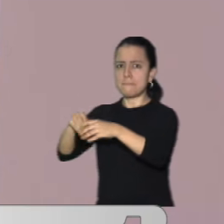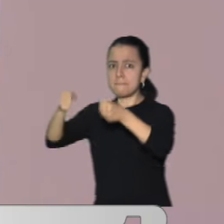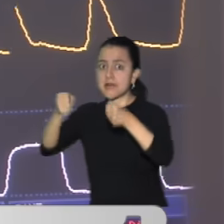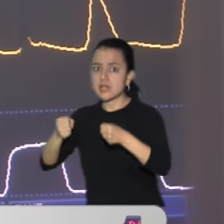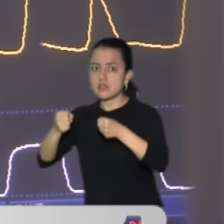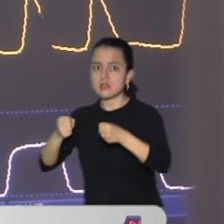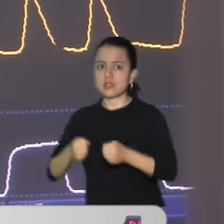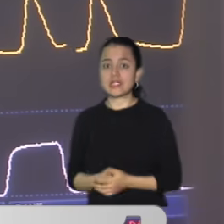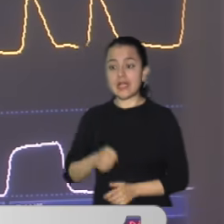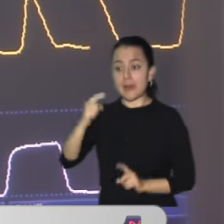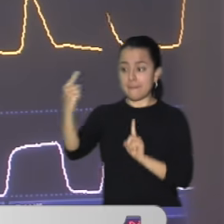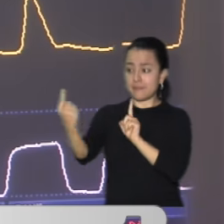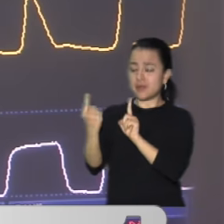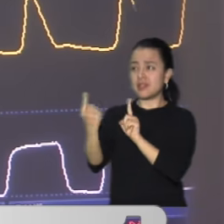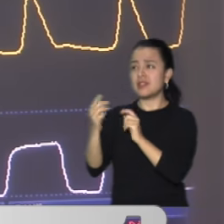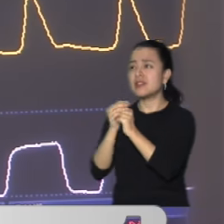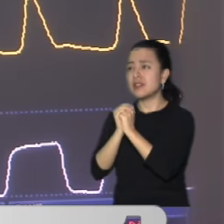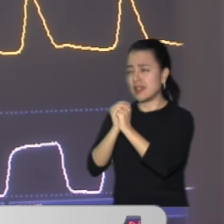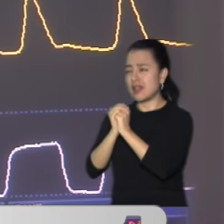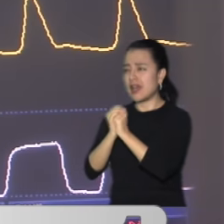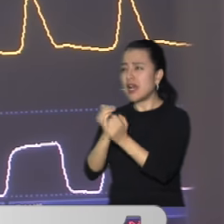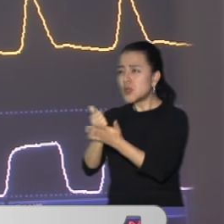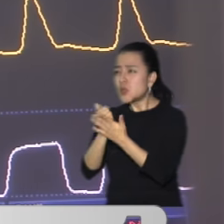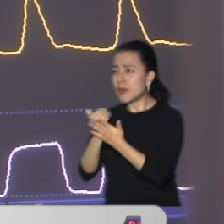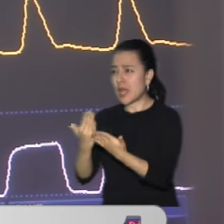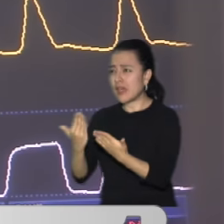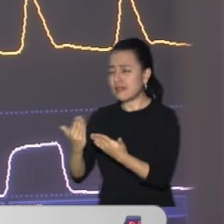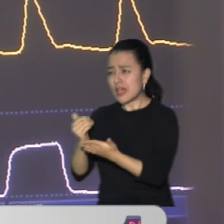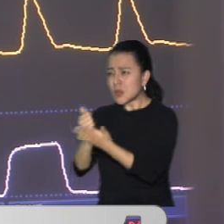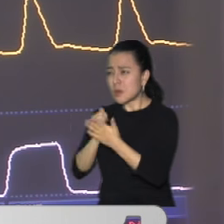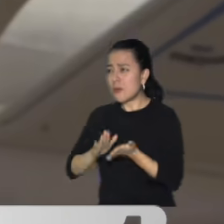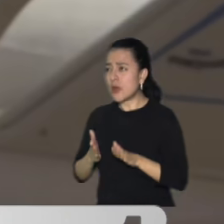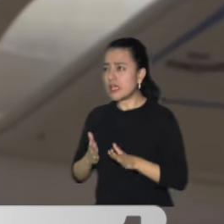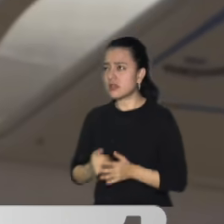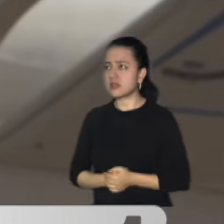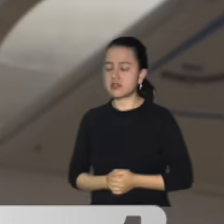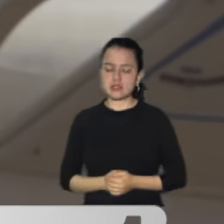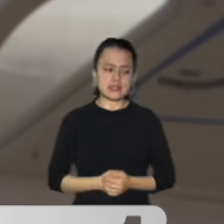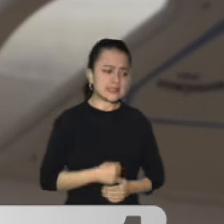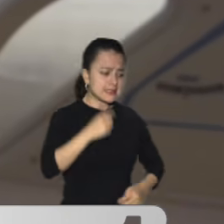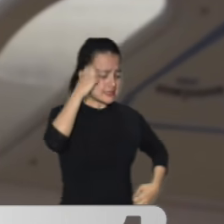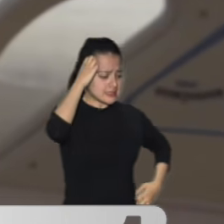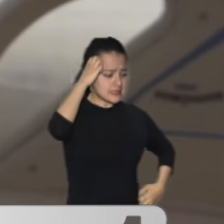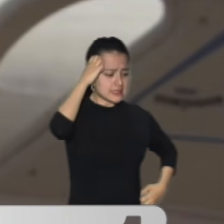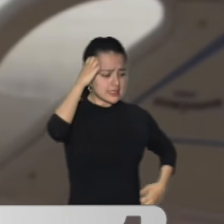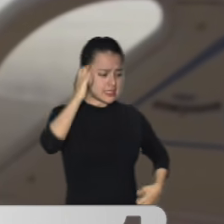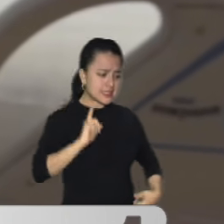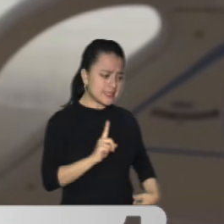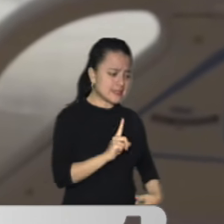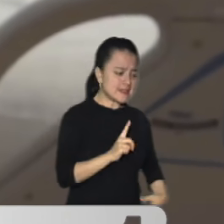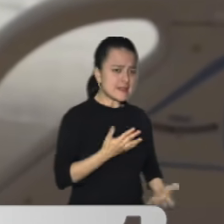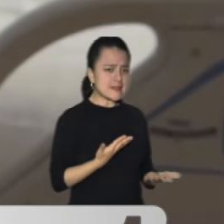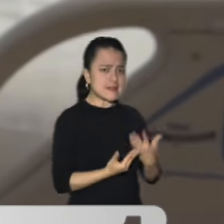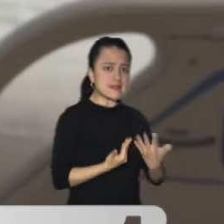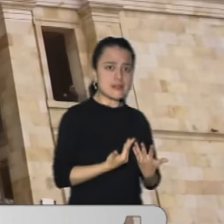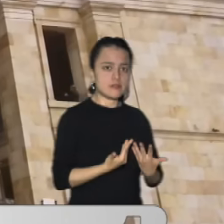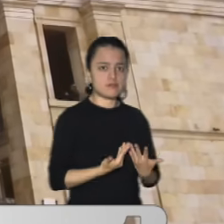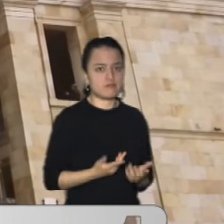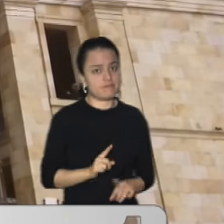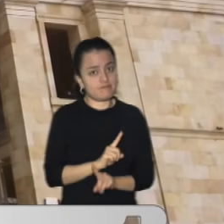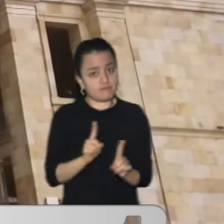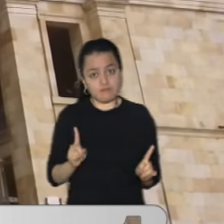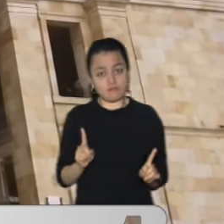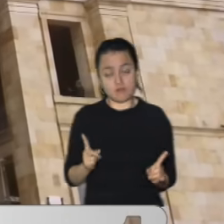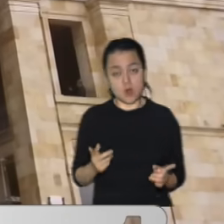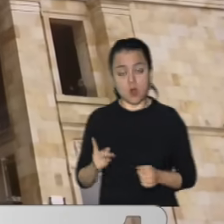causen la muerte de otros por piedad o por poner fin a intensos sufrimientos. En esta trascendental decisión, la Corte también exhortó al